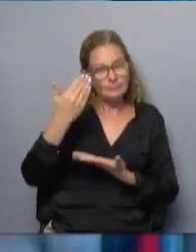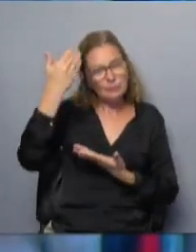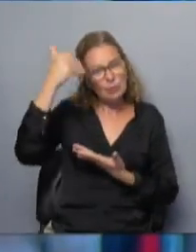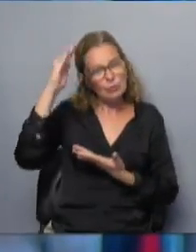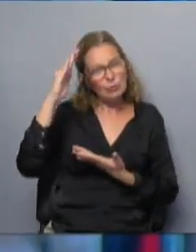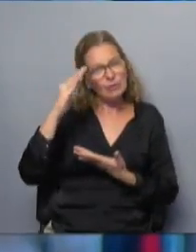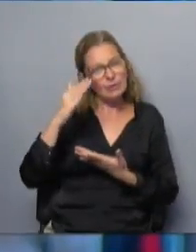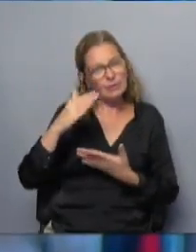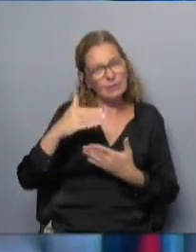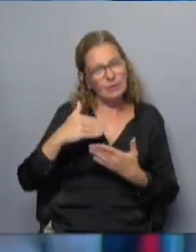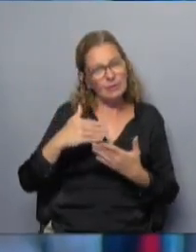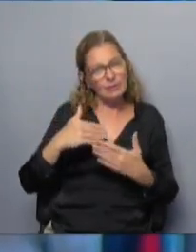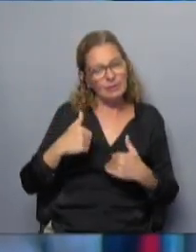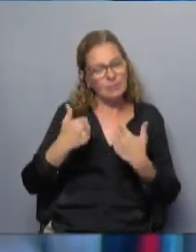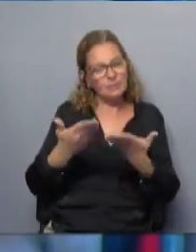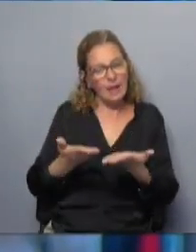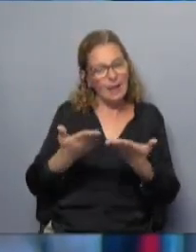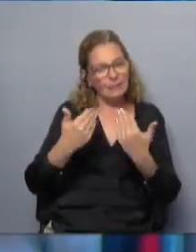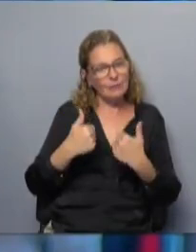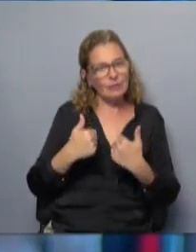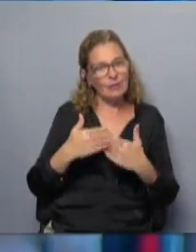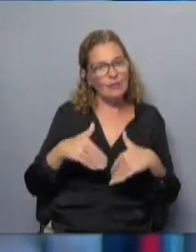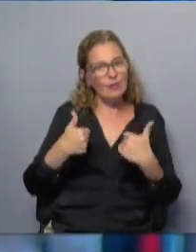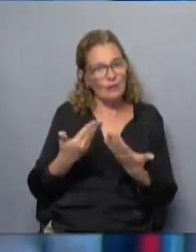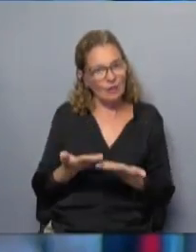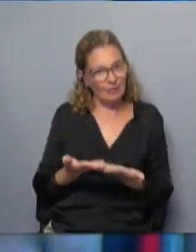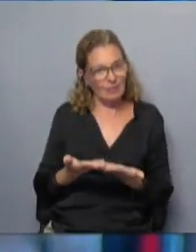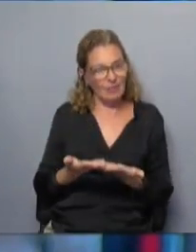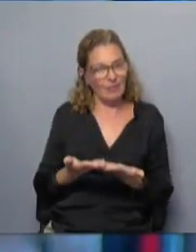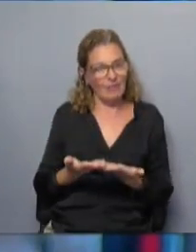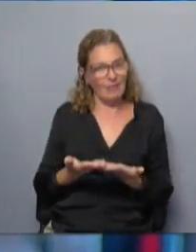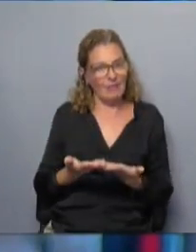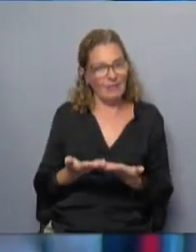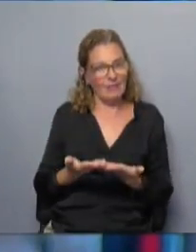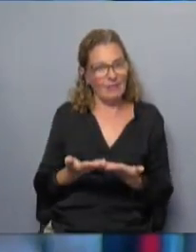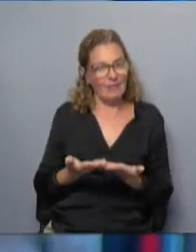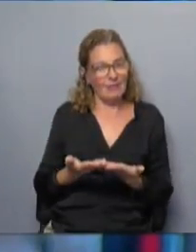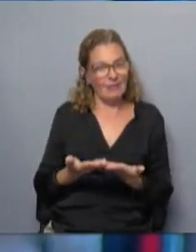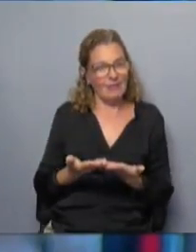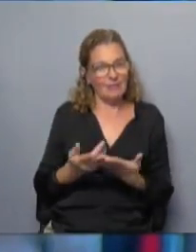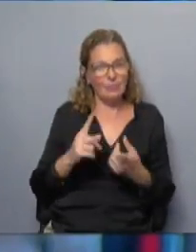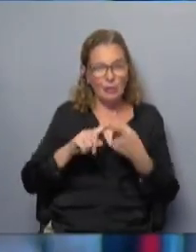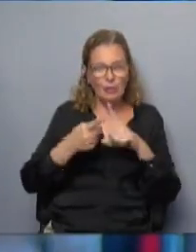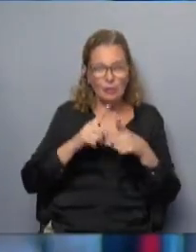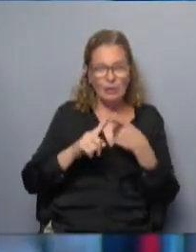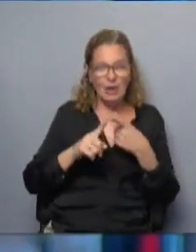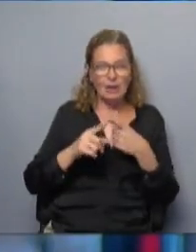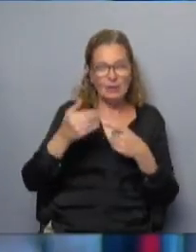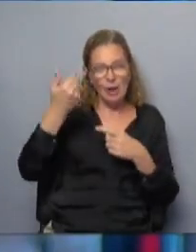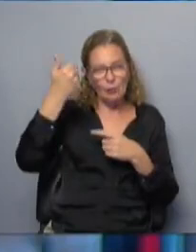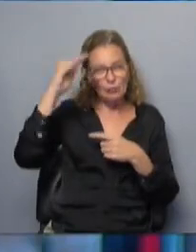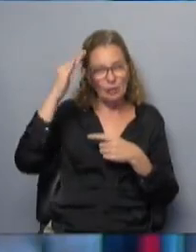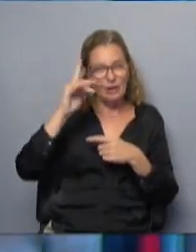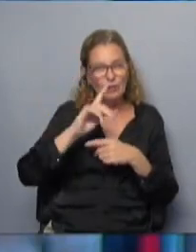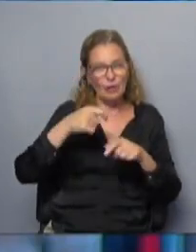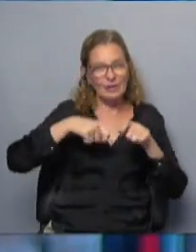se entrega se pierde se gana se ofrece la está discutida con nadie si lo quiera no se negocia lo